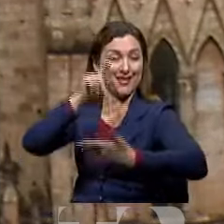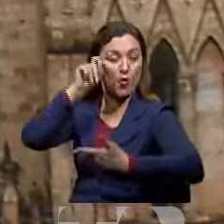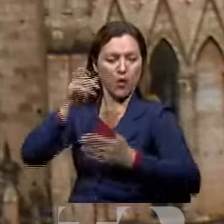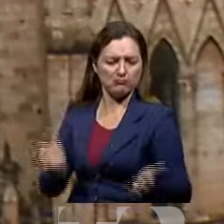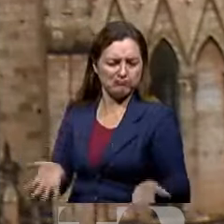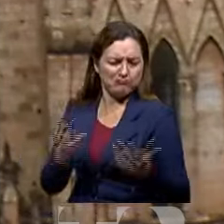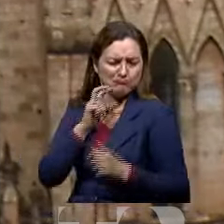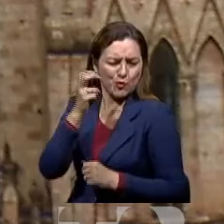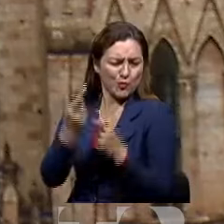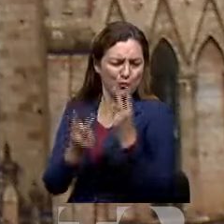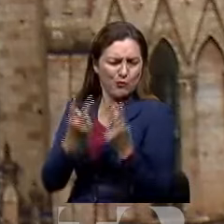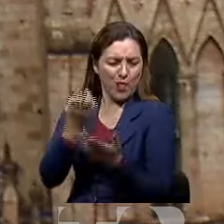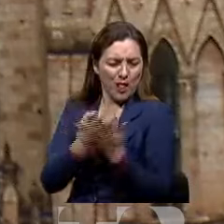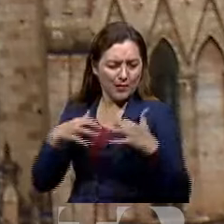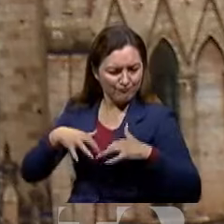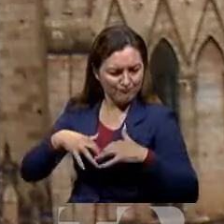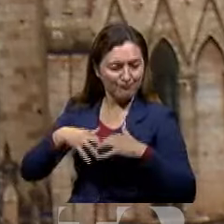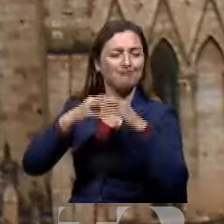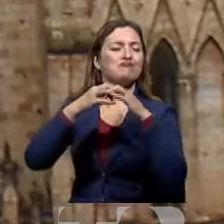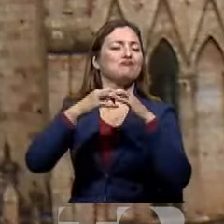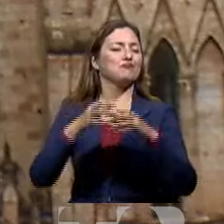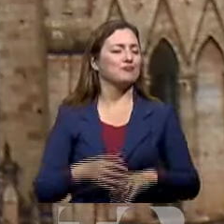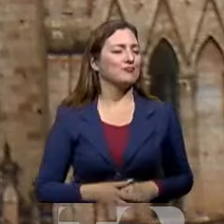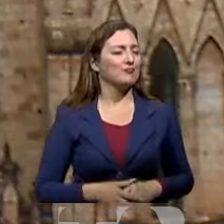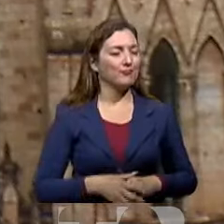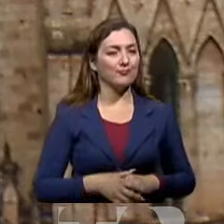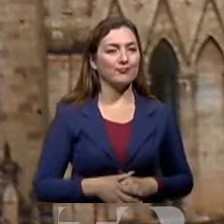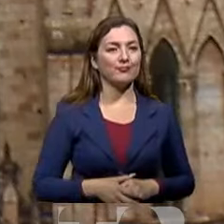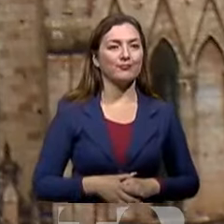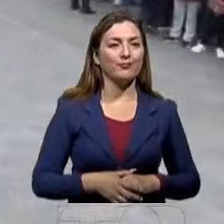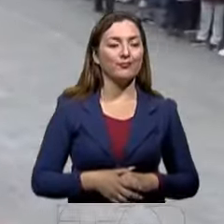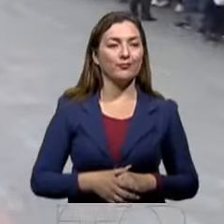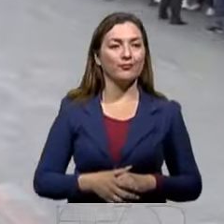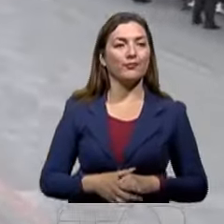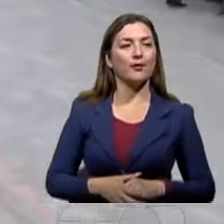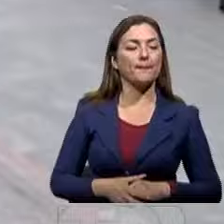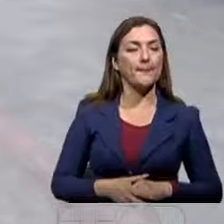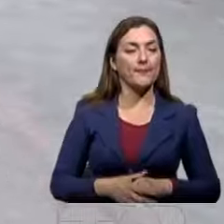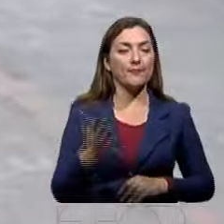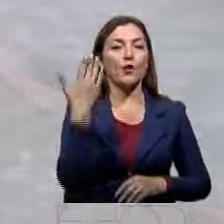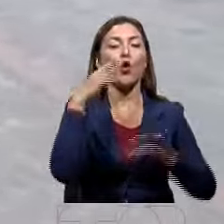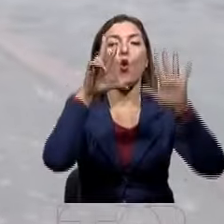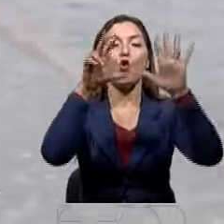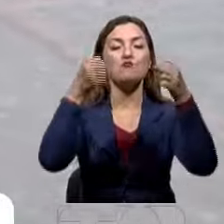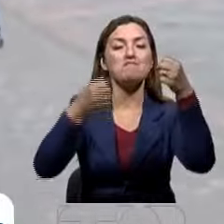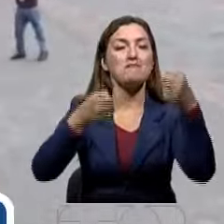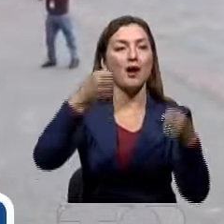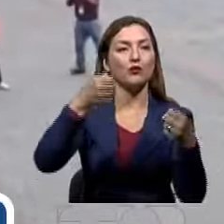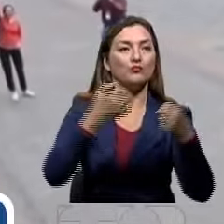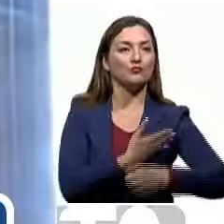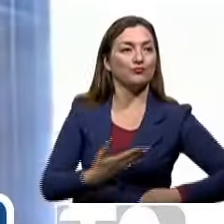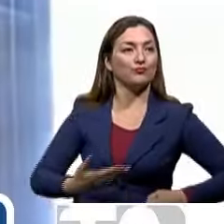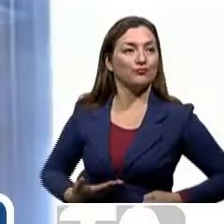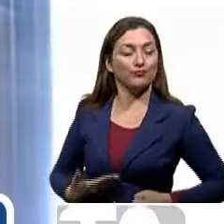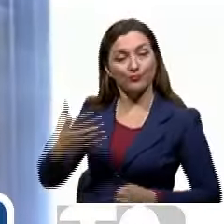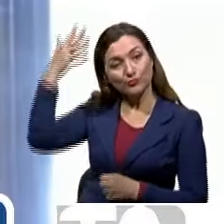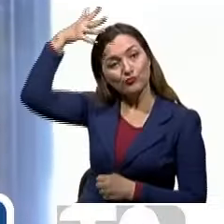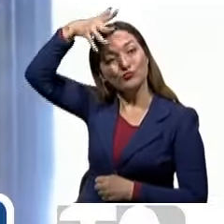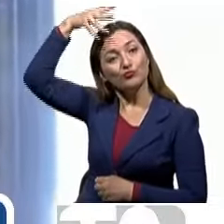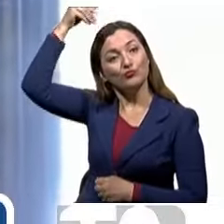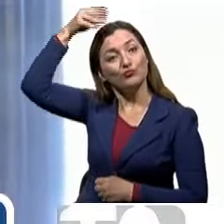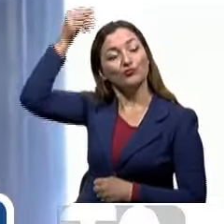además dinamizar la economía en estas fechas conmemorativas. El pasado 8 de mayo, el presidente Daniel Noboa dispuso